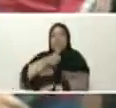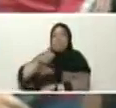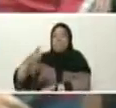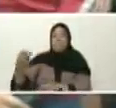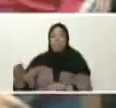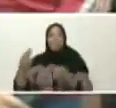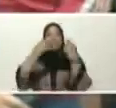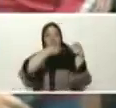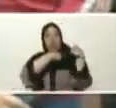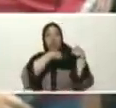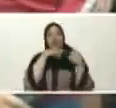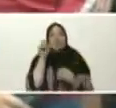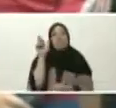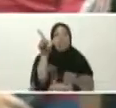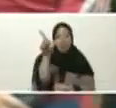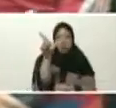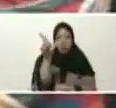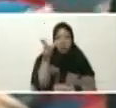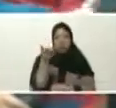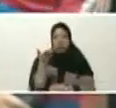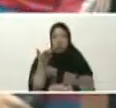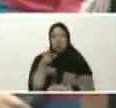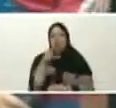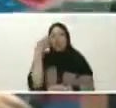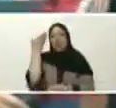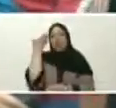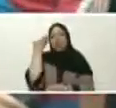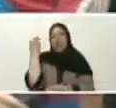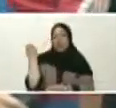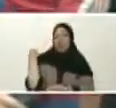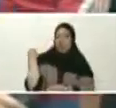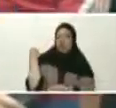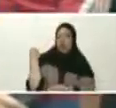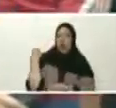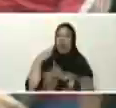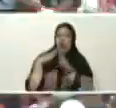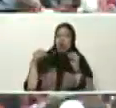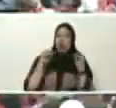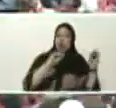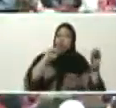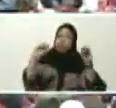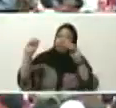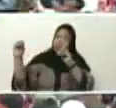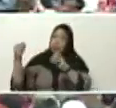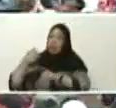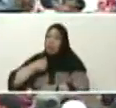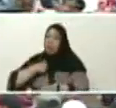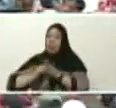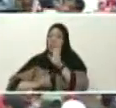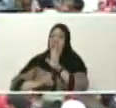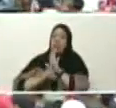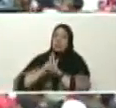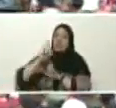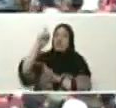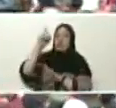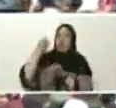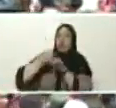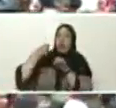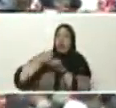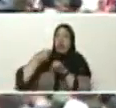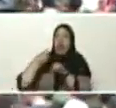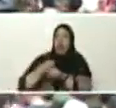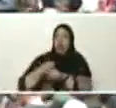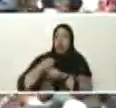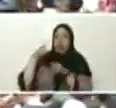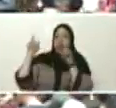Partido Socialista Unido de Venezuela. Usted nos pidió y orientó desarrollar un instrumento